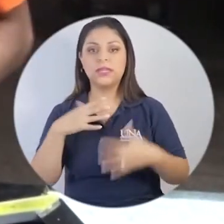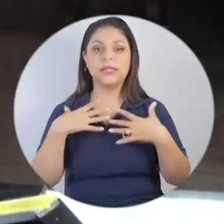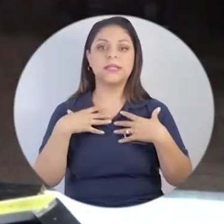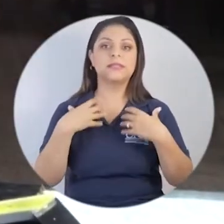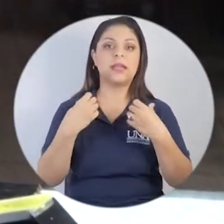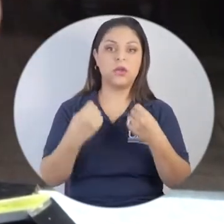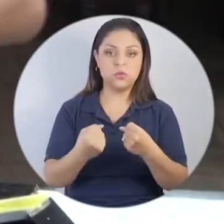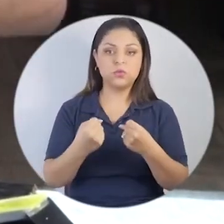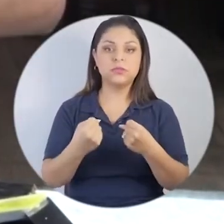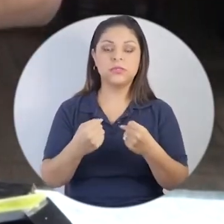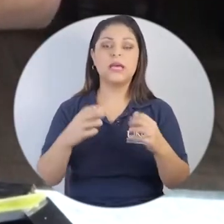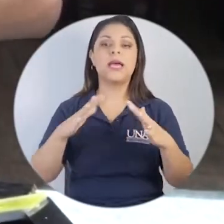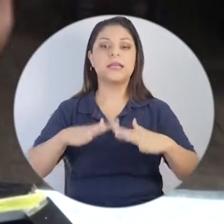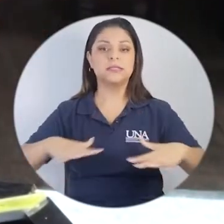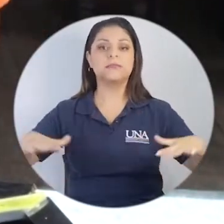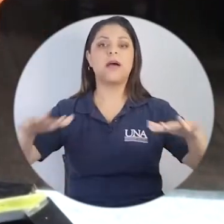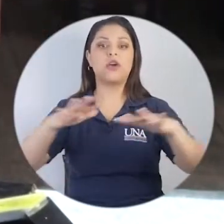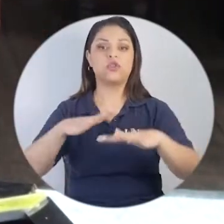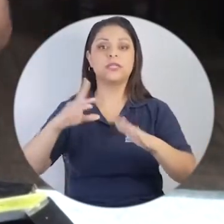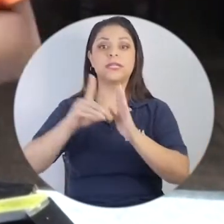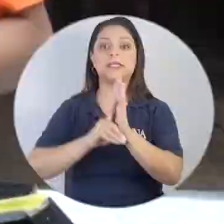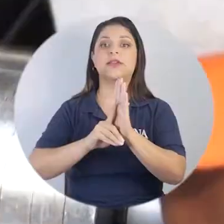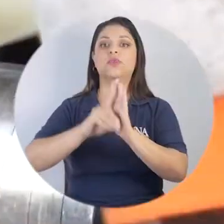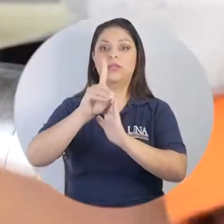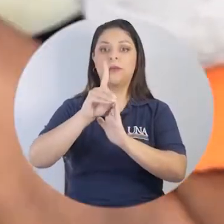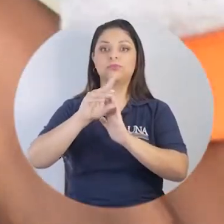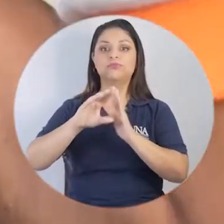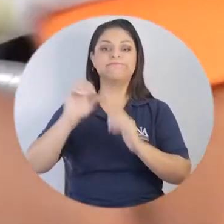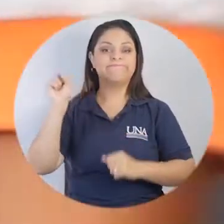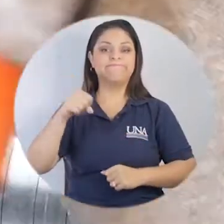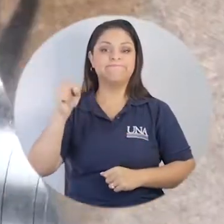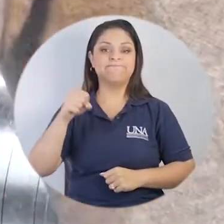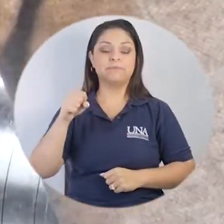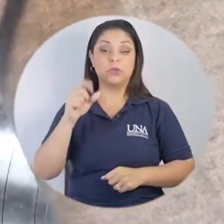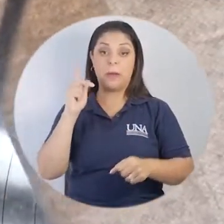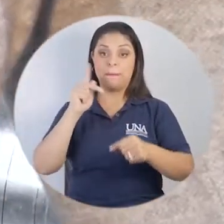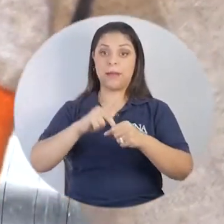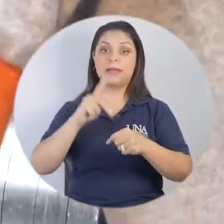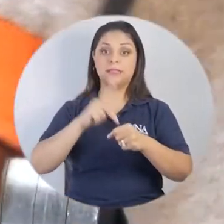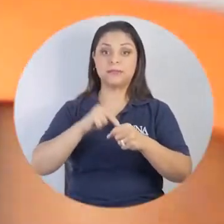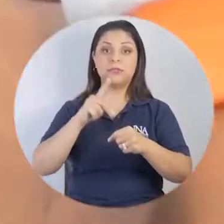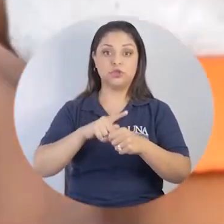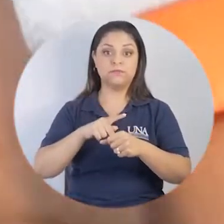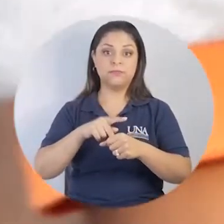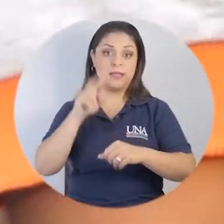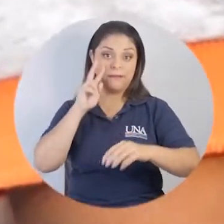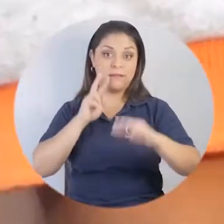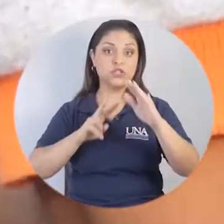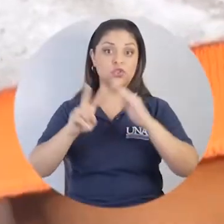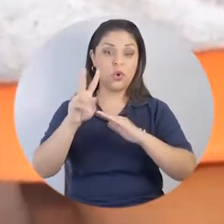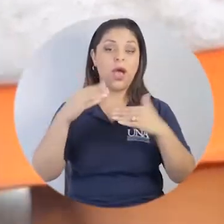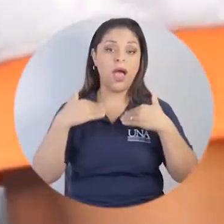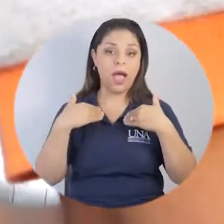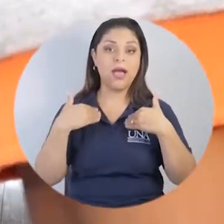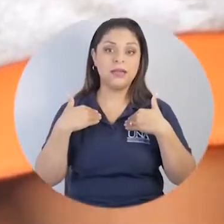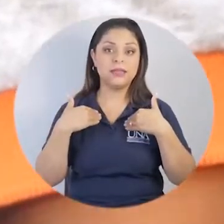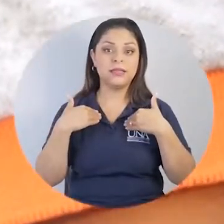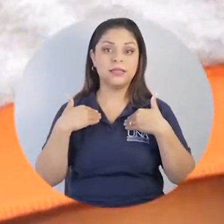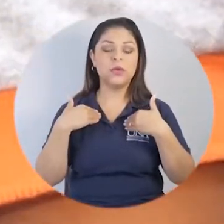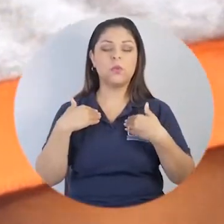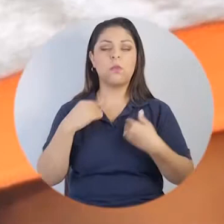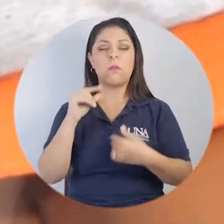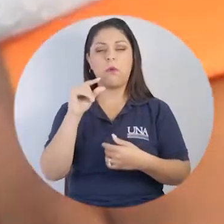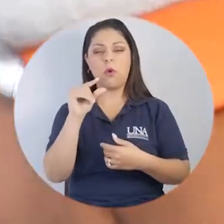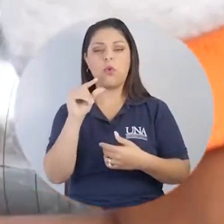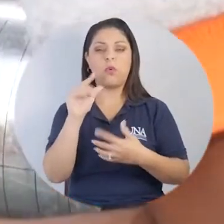de salud, ¿verdad?, y en todos los espacios en que nos desarrollamos. Entonces, sí, su participación, ¿verdad?, y la visión que se tiene ha estado un